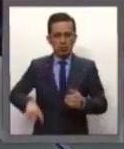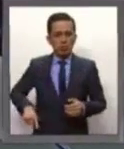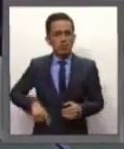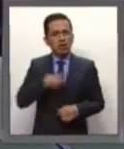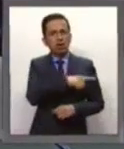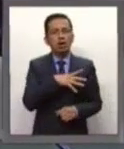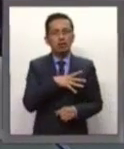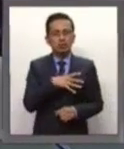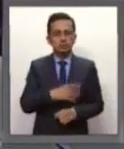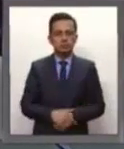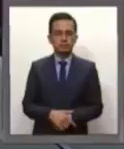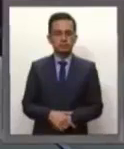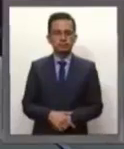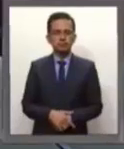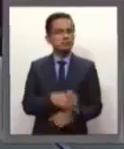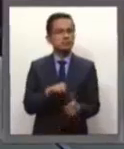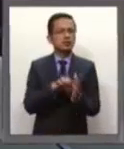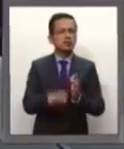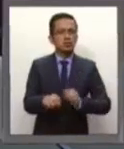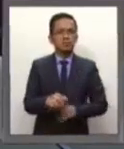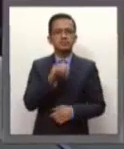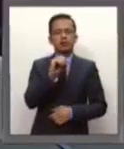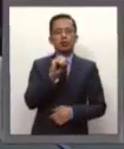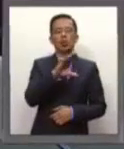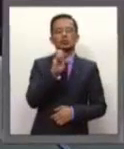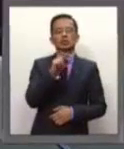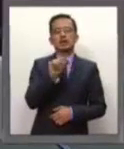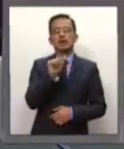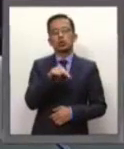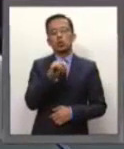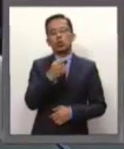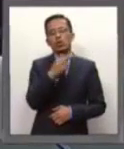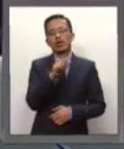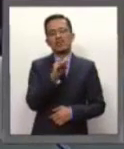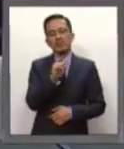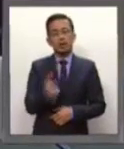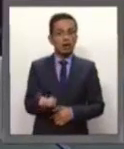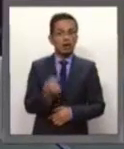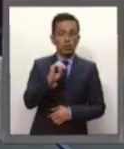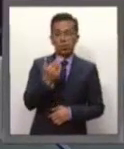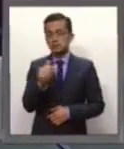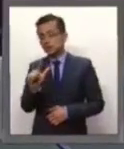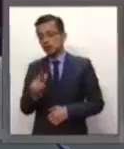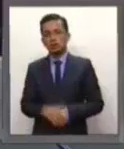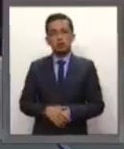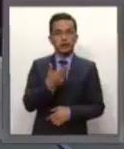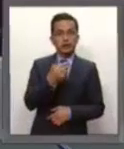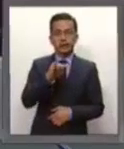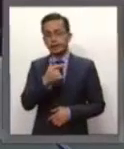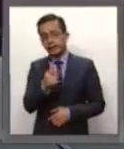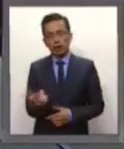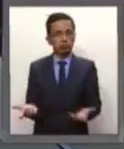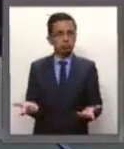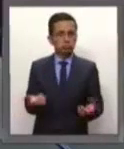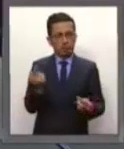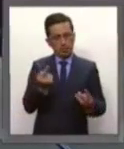implicados en casos como Oceanografía, OHL, IGA, entre otros. Lo